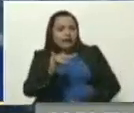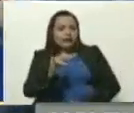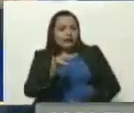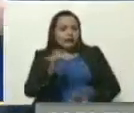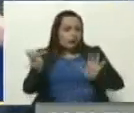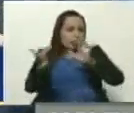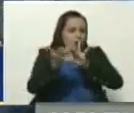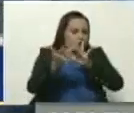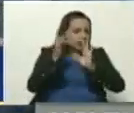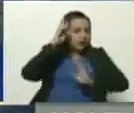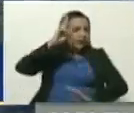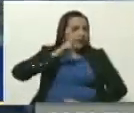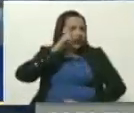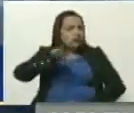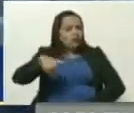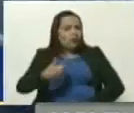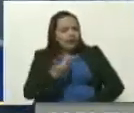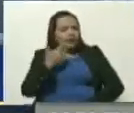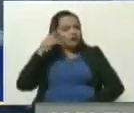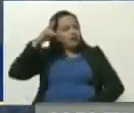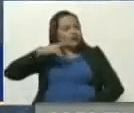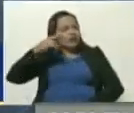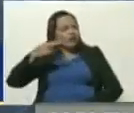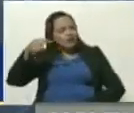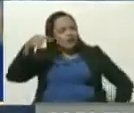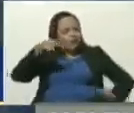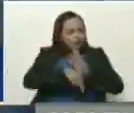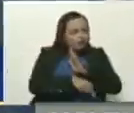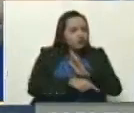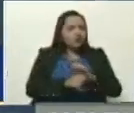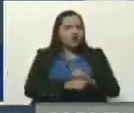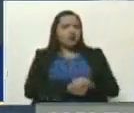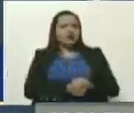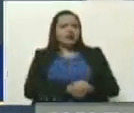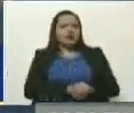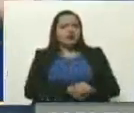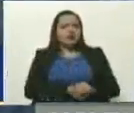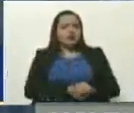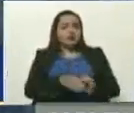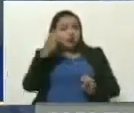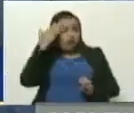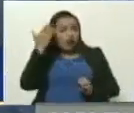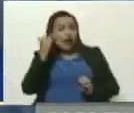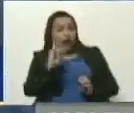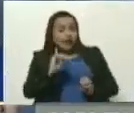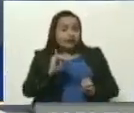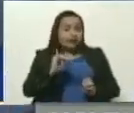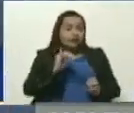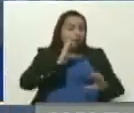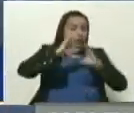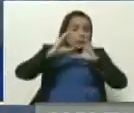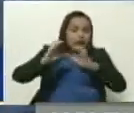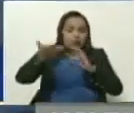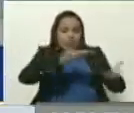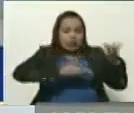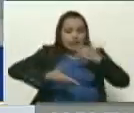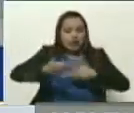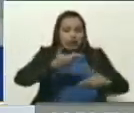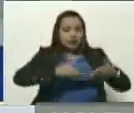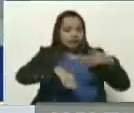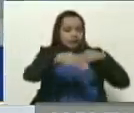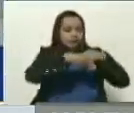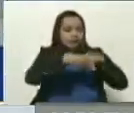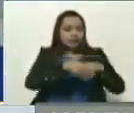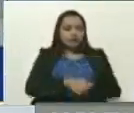y el análisis y pueda hacer una reflexión un poco más profunda en el medio de la barahunda comunicacional que significan las redes sociales. Y hablando